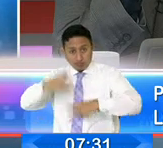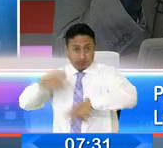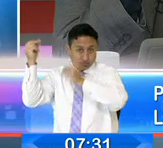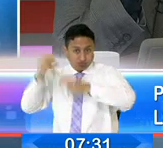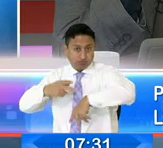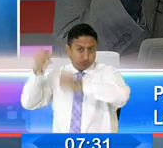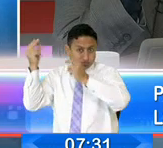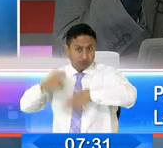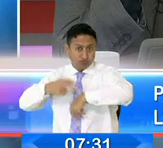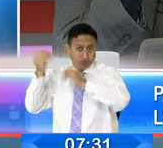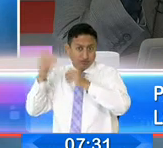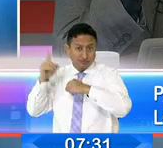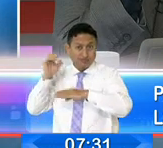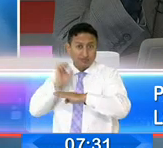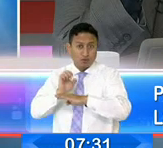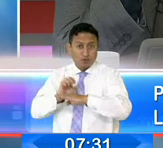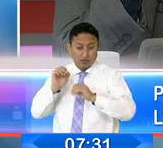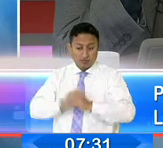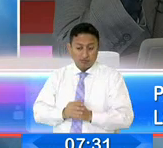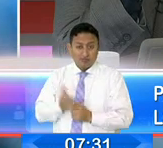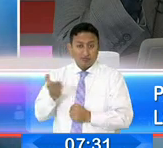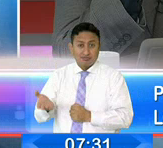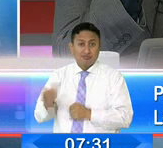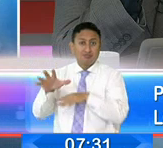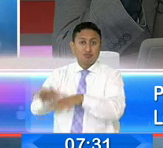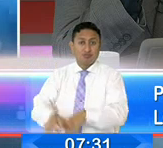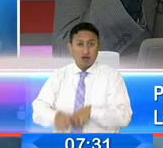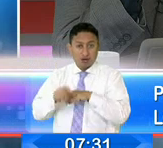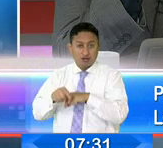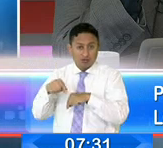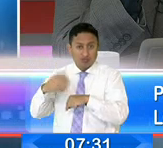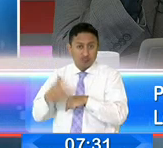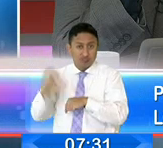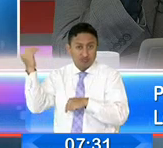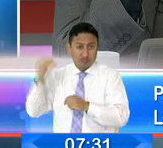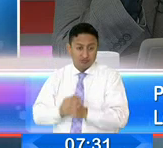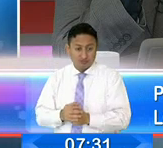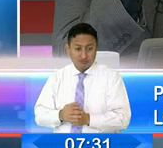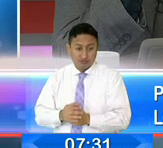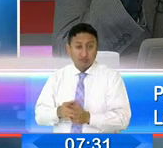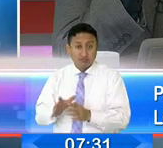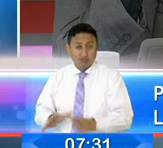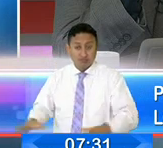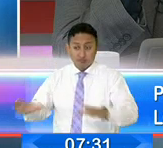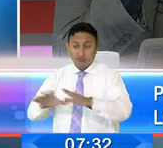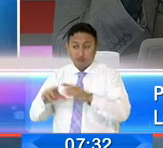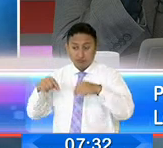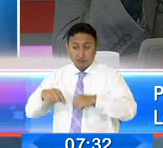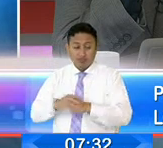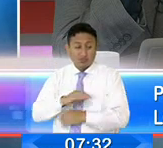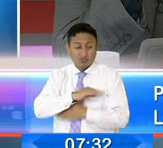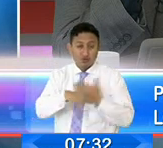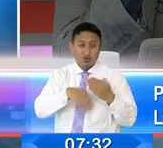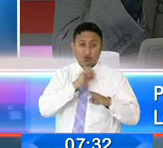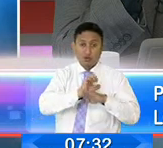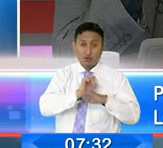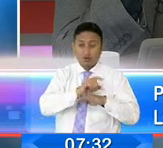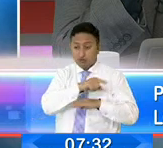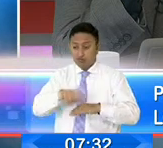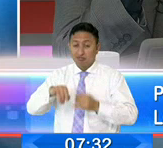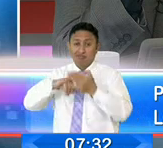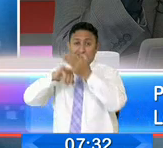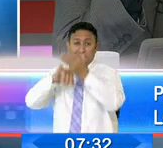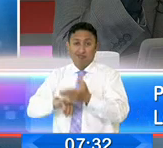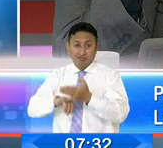hoy en día del Ecuador son precisamente del sector agrícola, pese a que es un sector del que dependemos absolutamente para